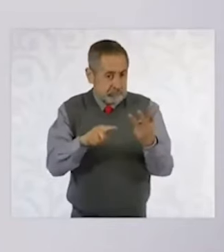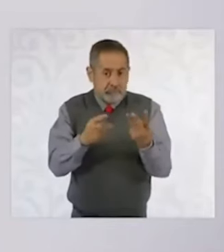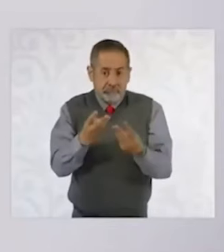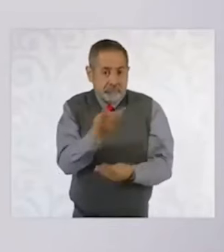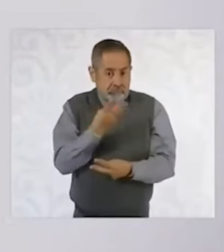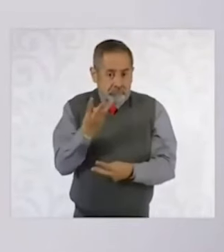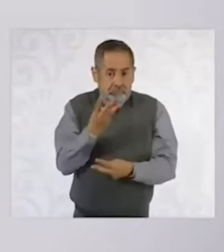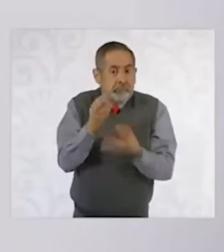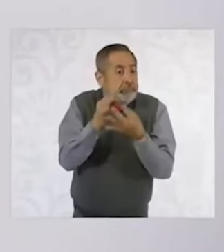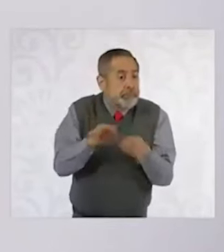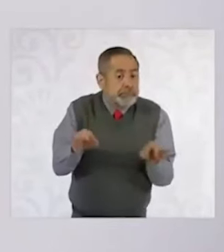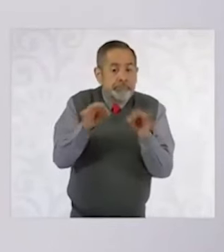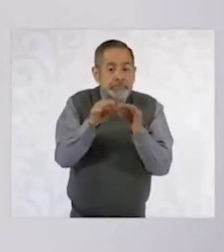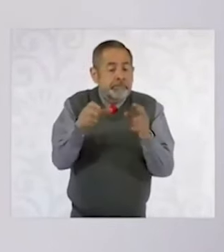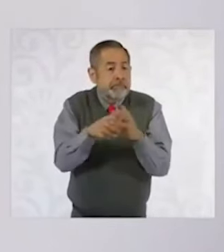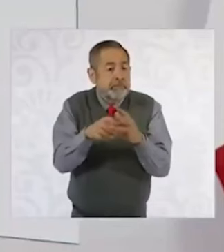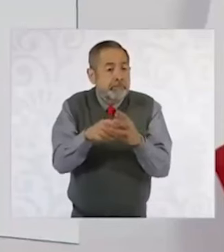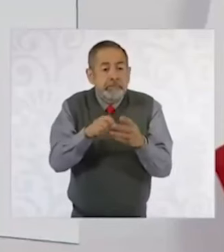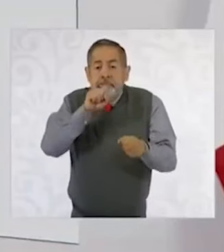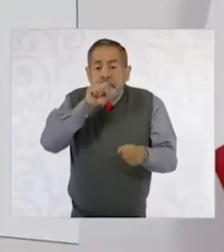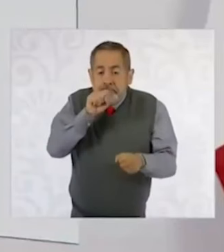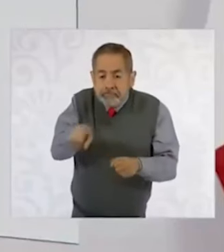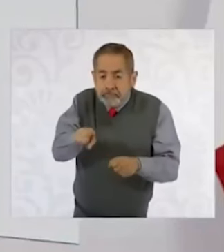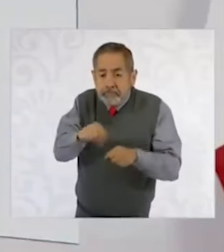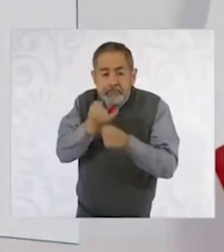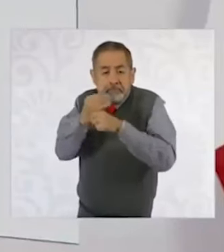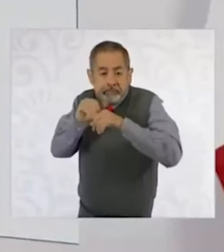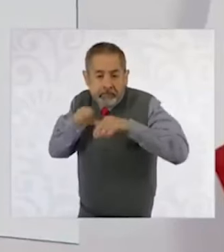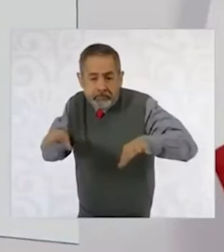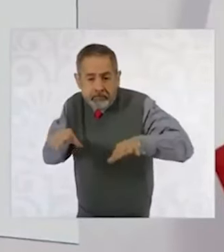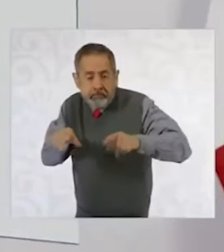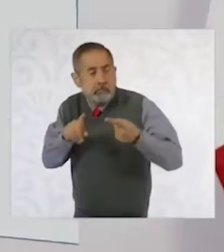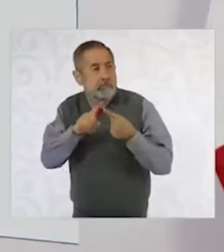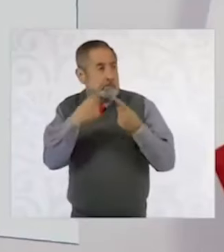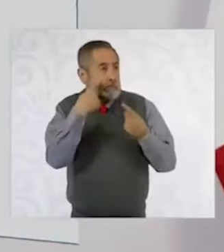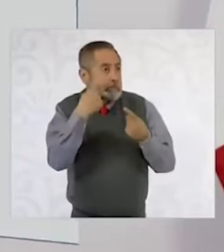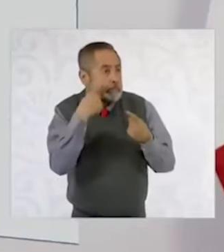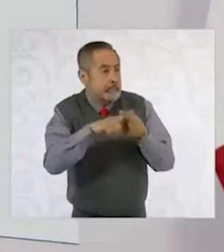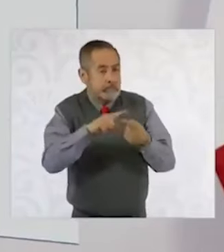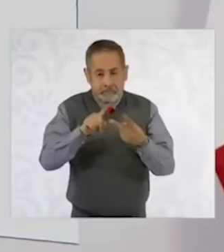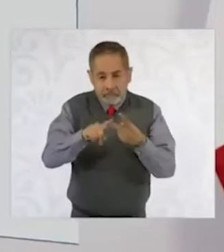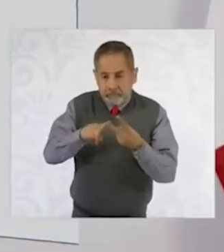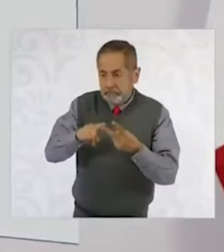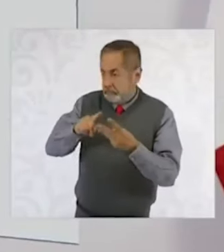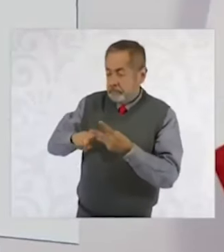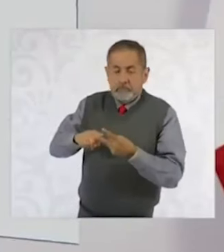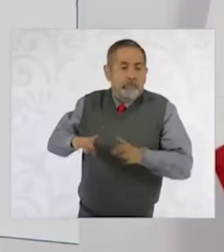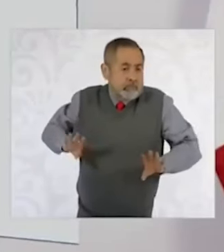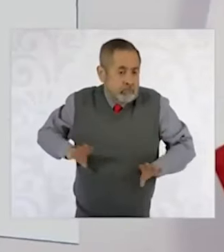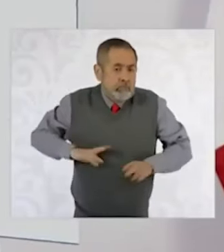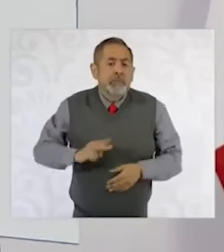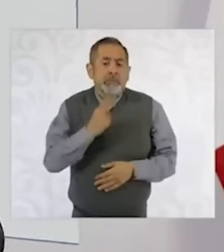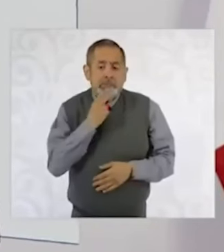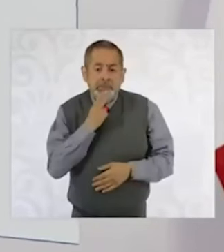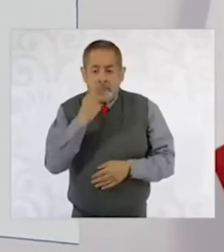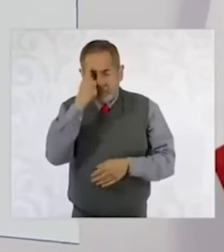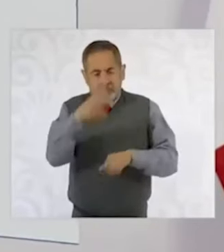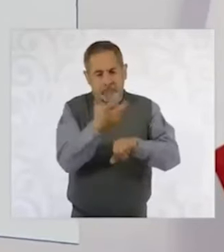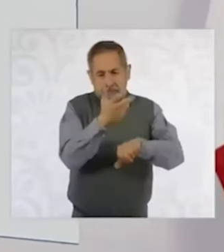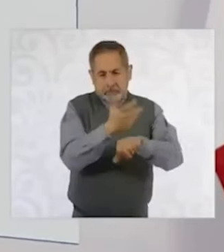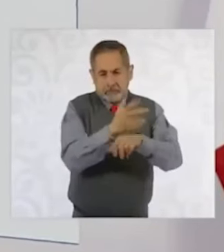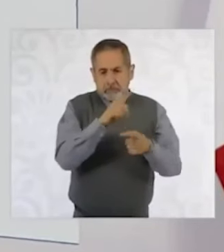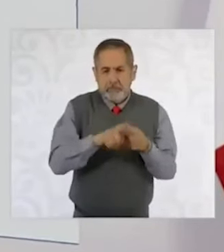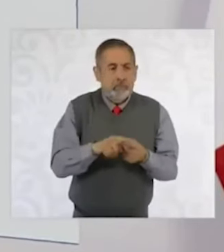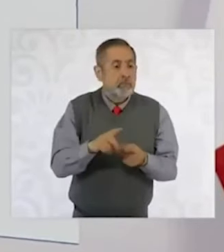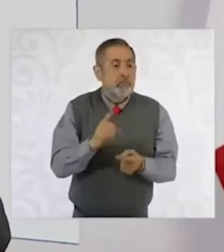tengamos todos la misma información de las ventajas que tiene el tratado por ejemplo para Estados Unidos Porque no solo se